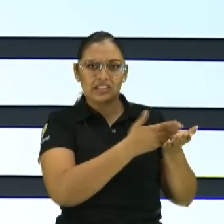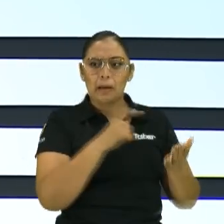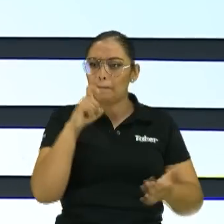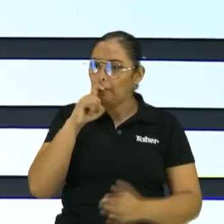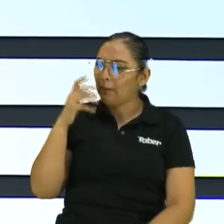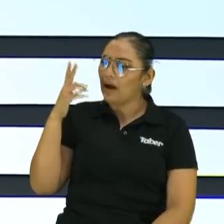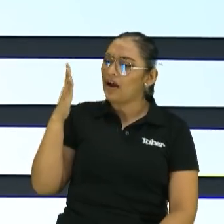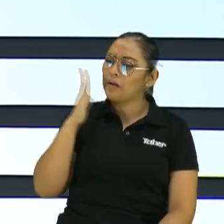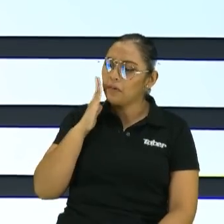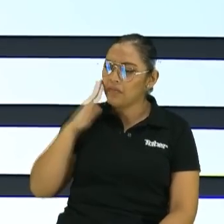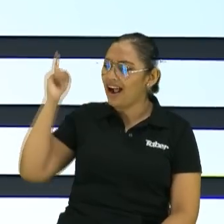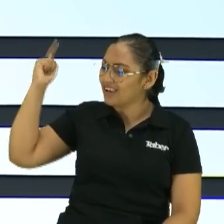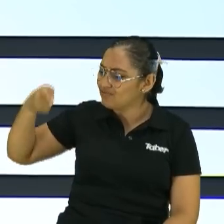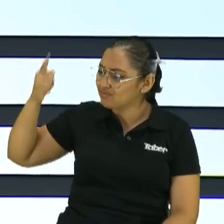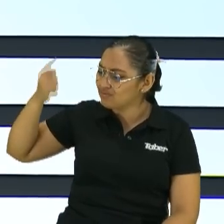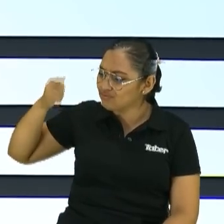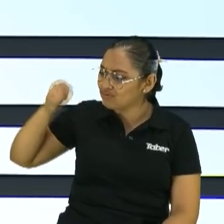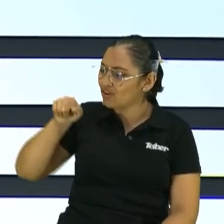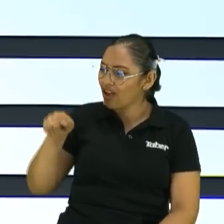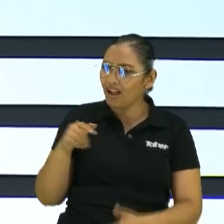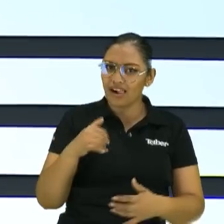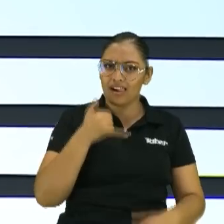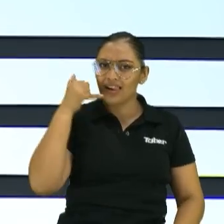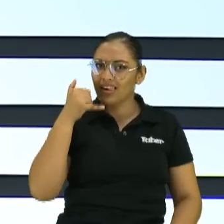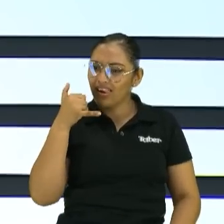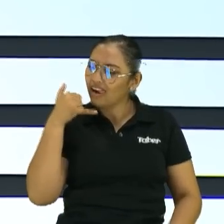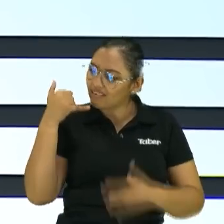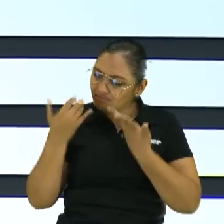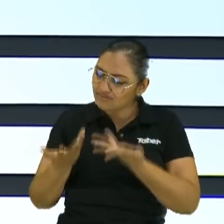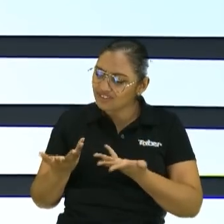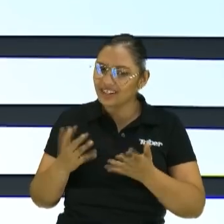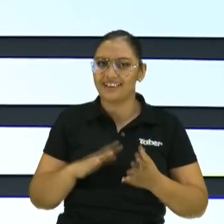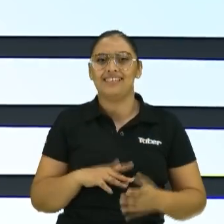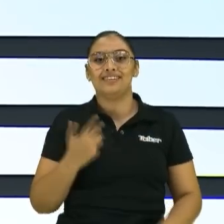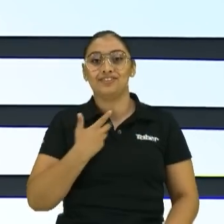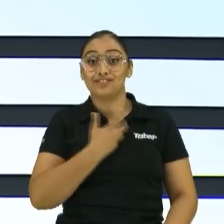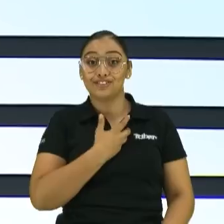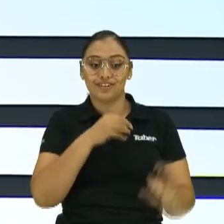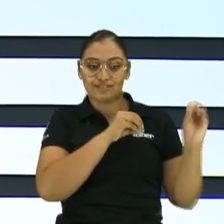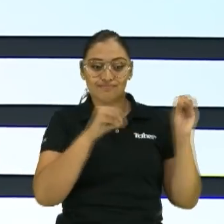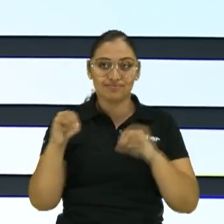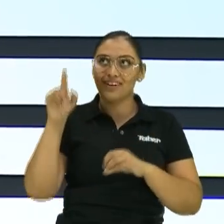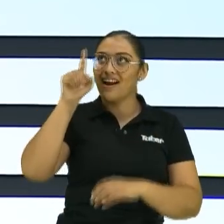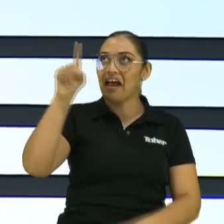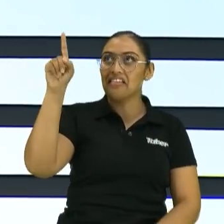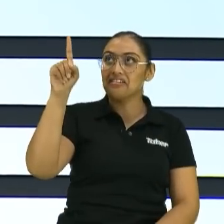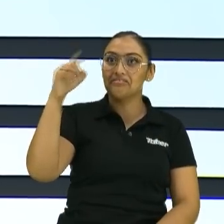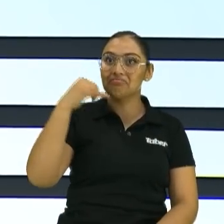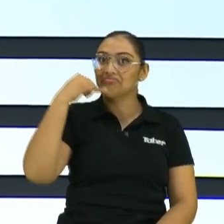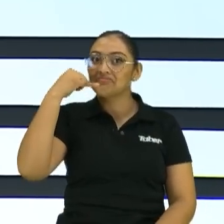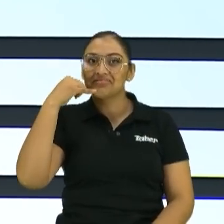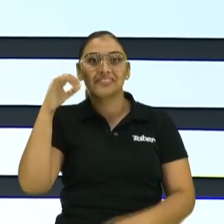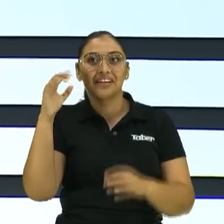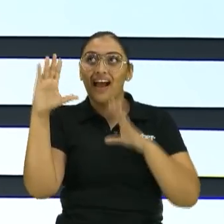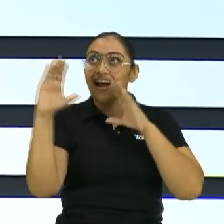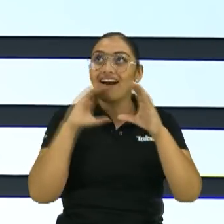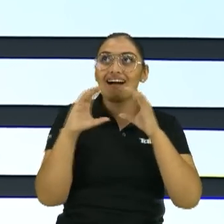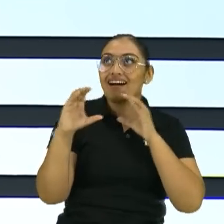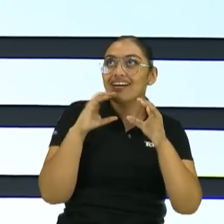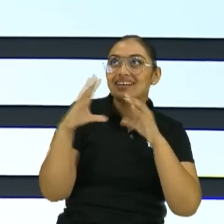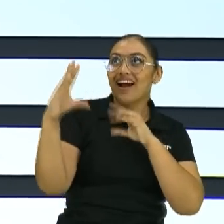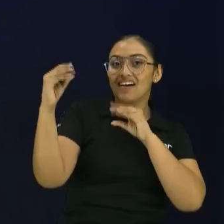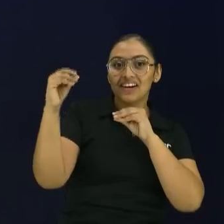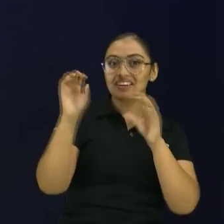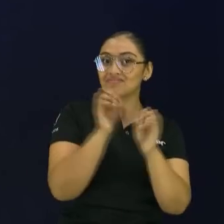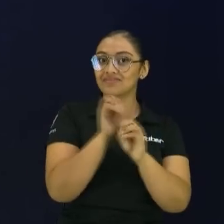hoy no hablamos de nada no le cuentas al Señor absolutamente nada déjame decirte también que cuando estás caminando tibio y lejos de Dios